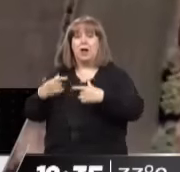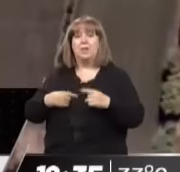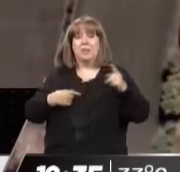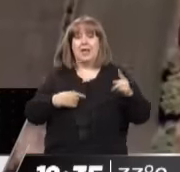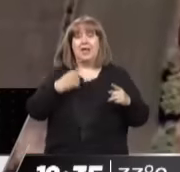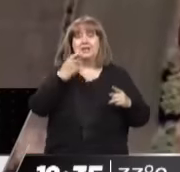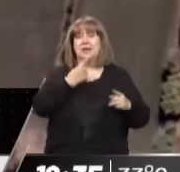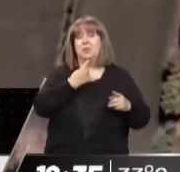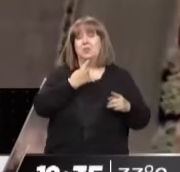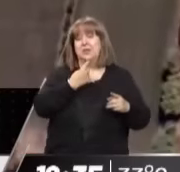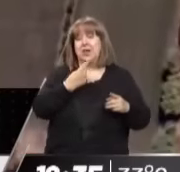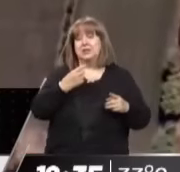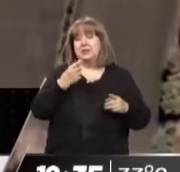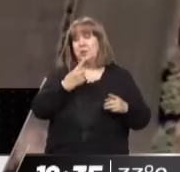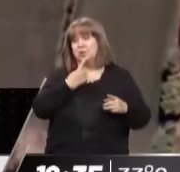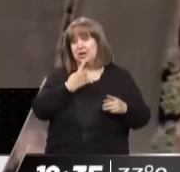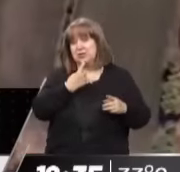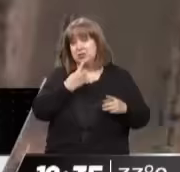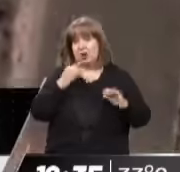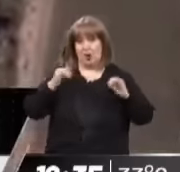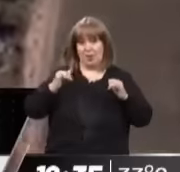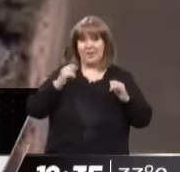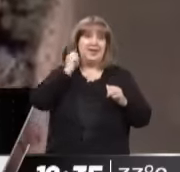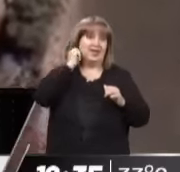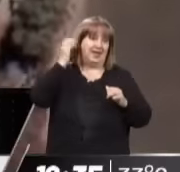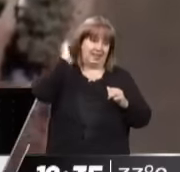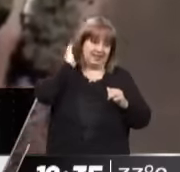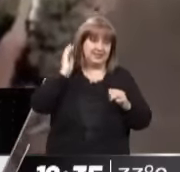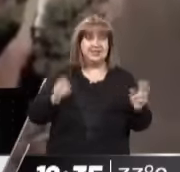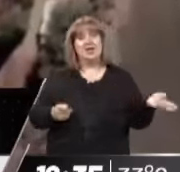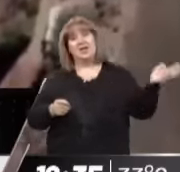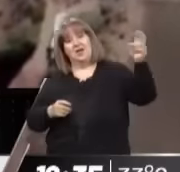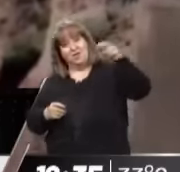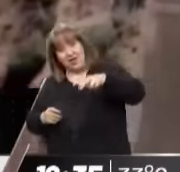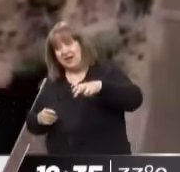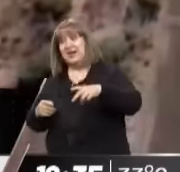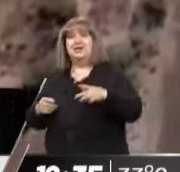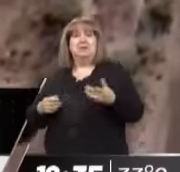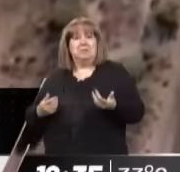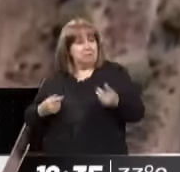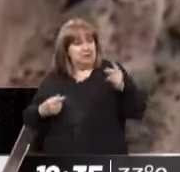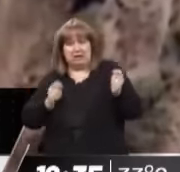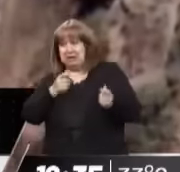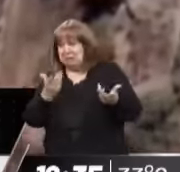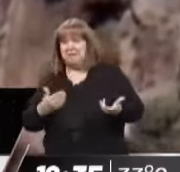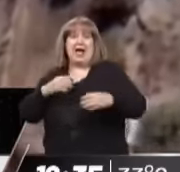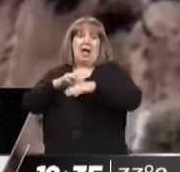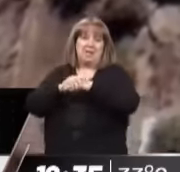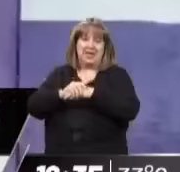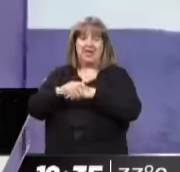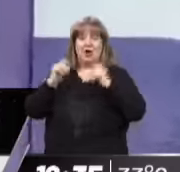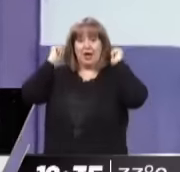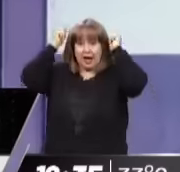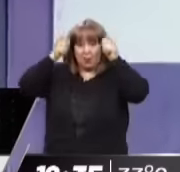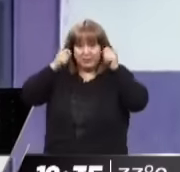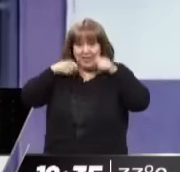llamaba, aparecía cerca del cementerio, dicen los chicos, por testimonios que hay, de que utilizaba una capucha